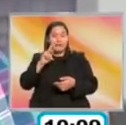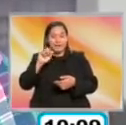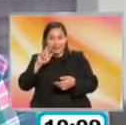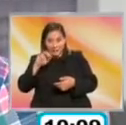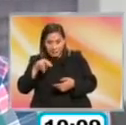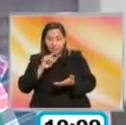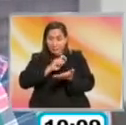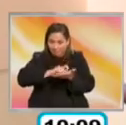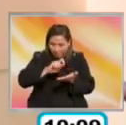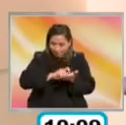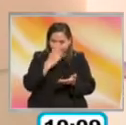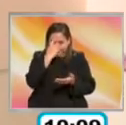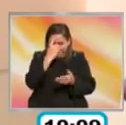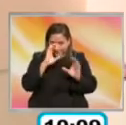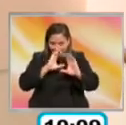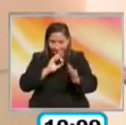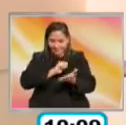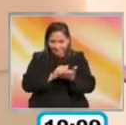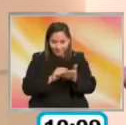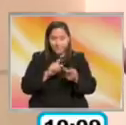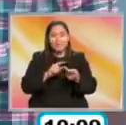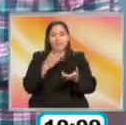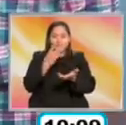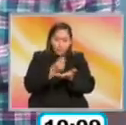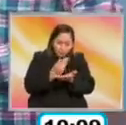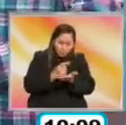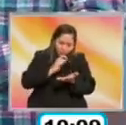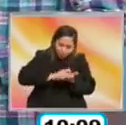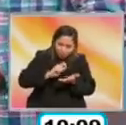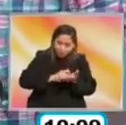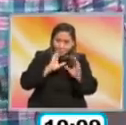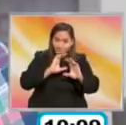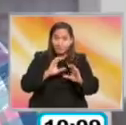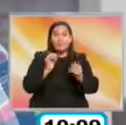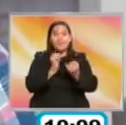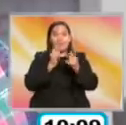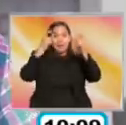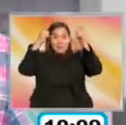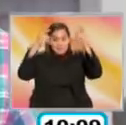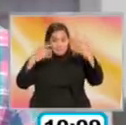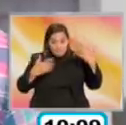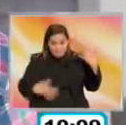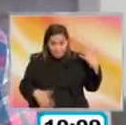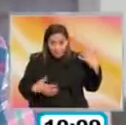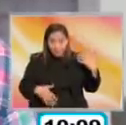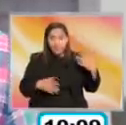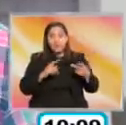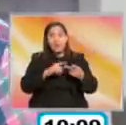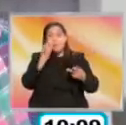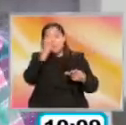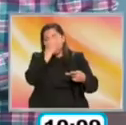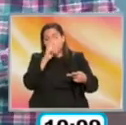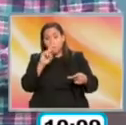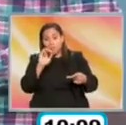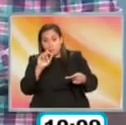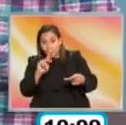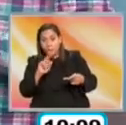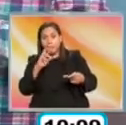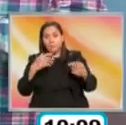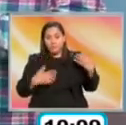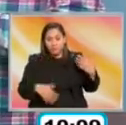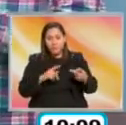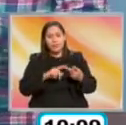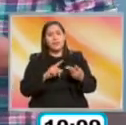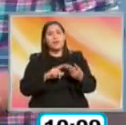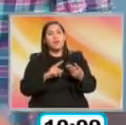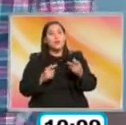arreglista, hace sus versiones en la cuestión musical y canta desde mariachi hasta pop, rock, cumbia.